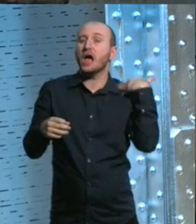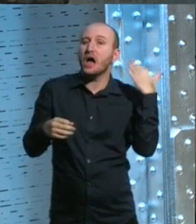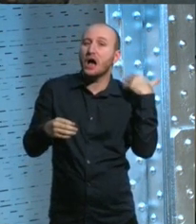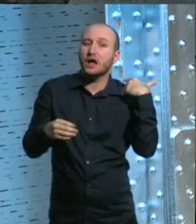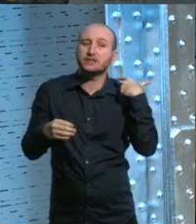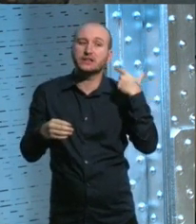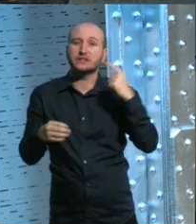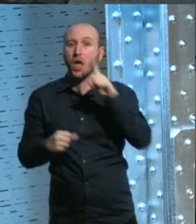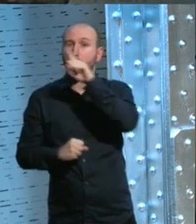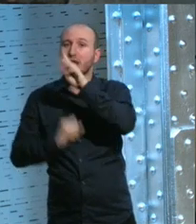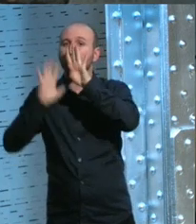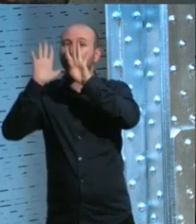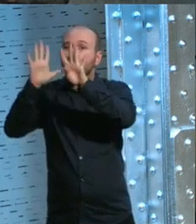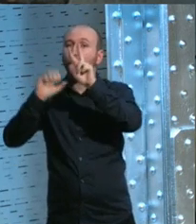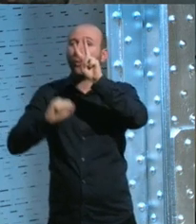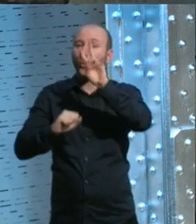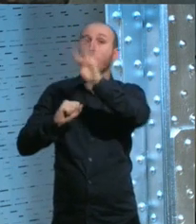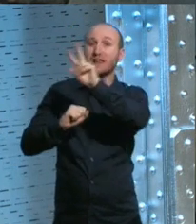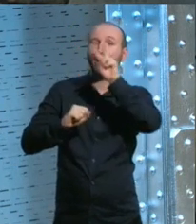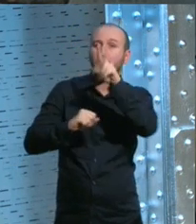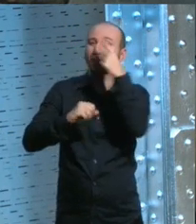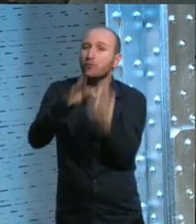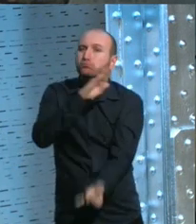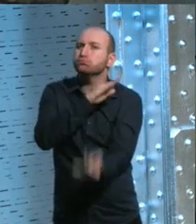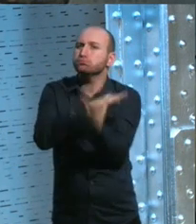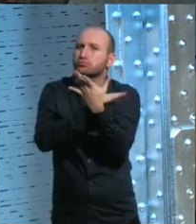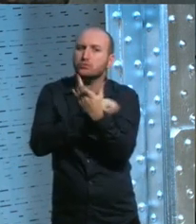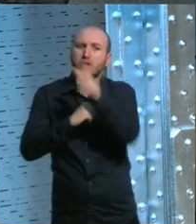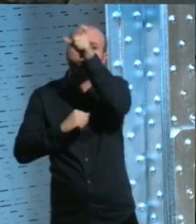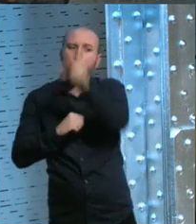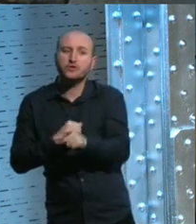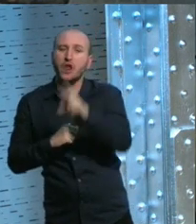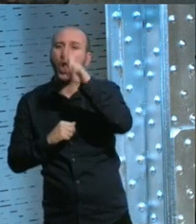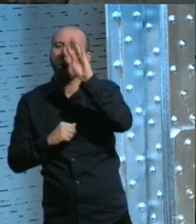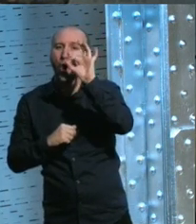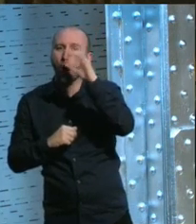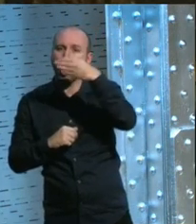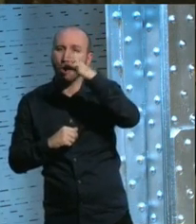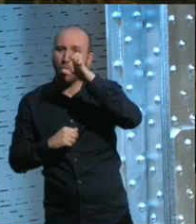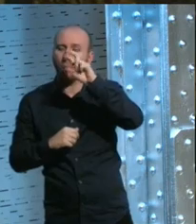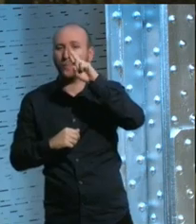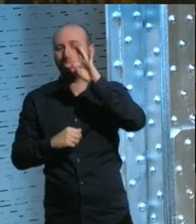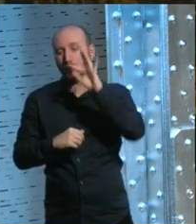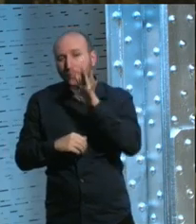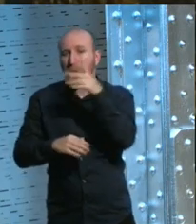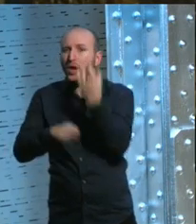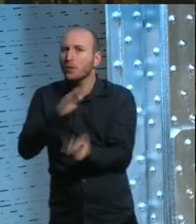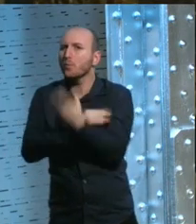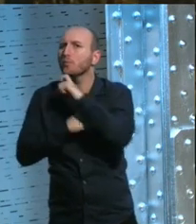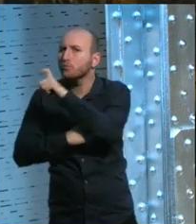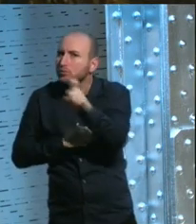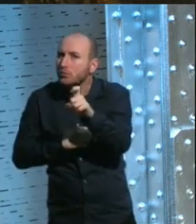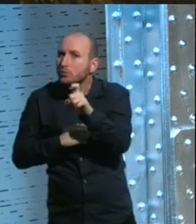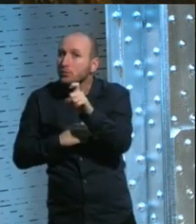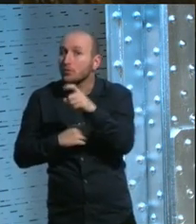en 1942 y lo dirige Robert Oppenheimer, con unos resultados que todos